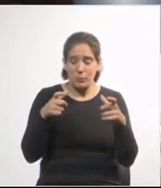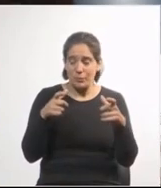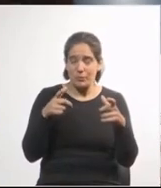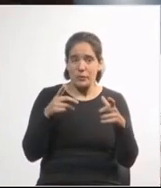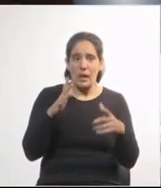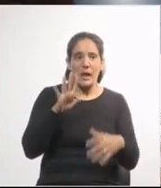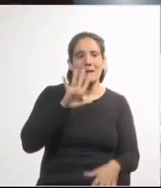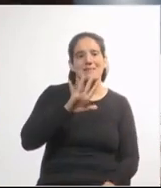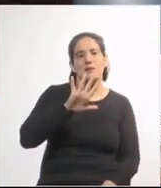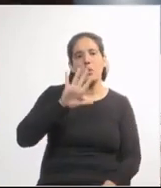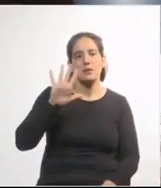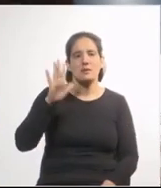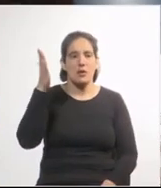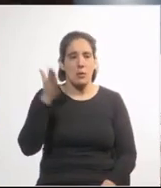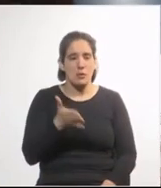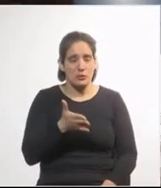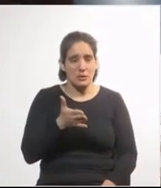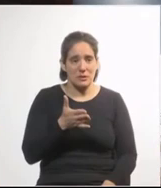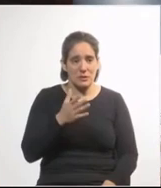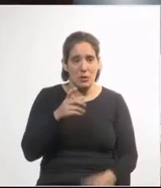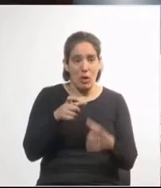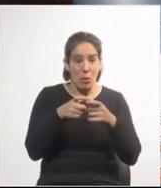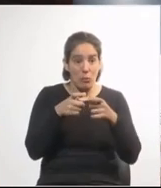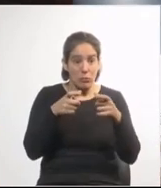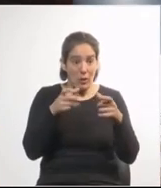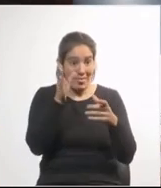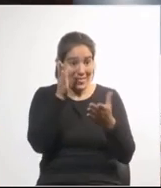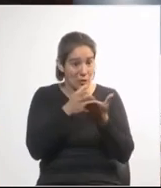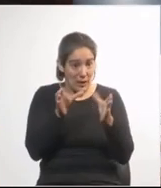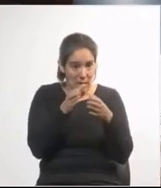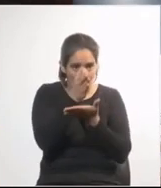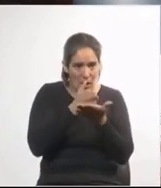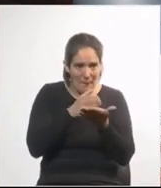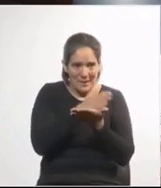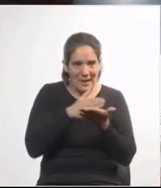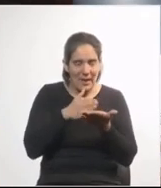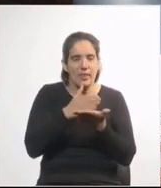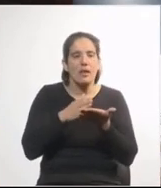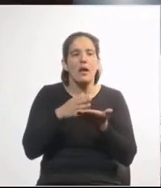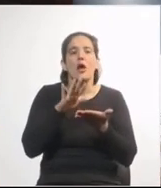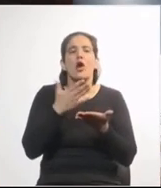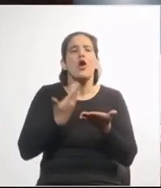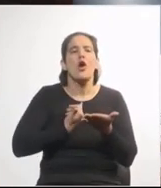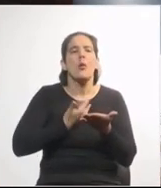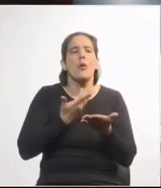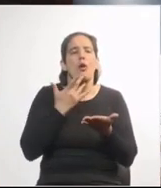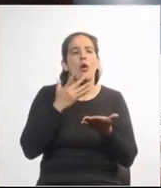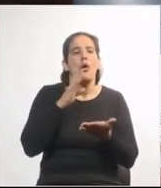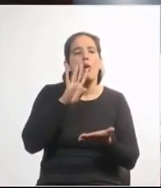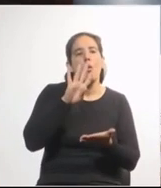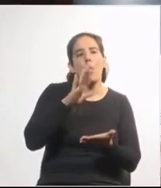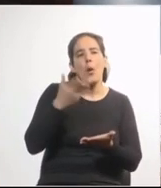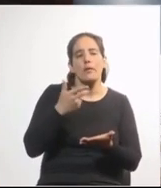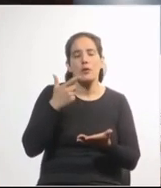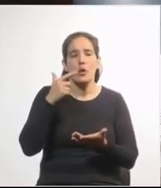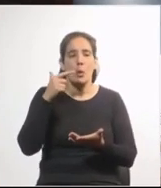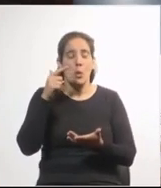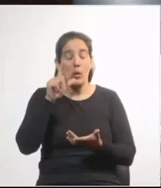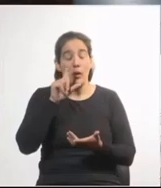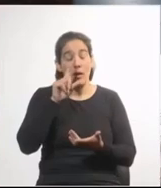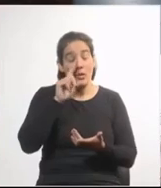el 55% del crecimiento total se explica por las cuentas de más de